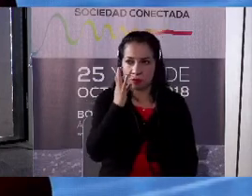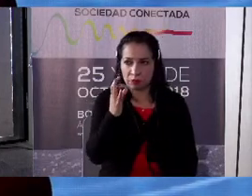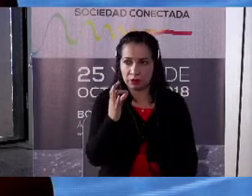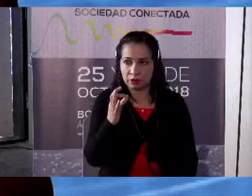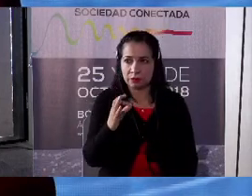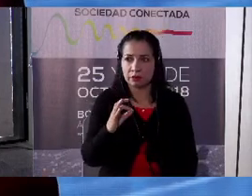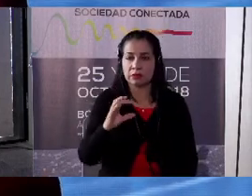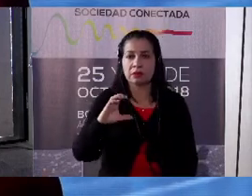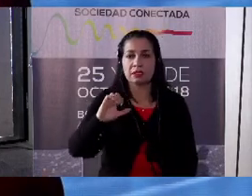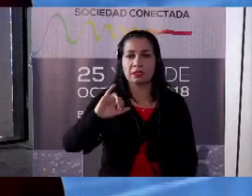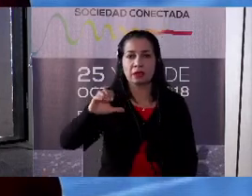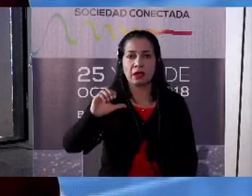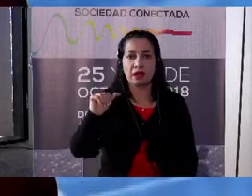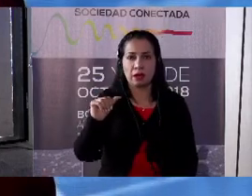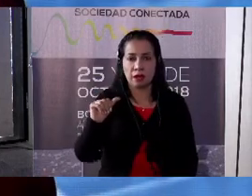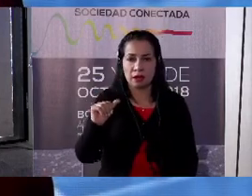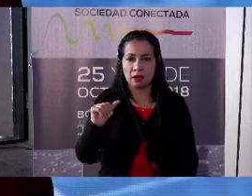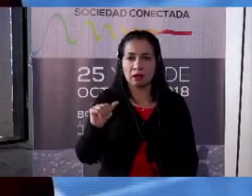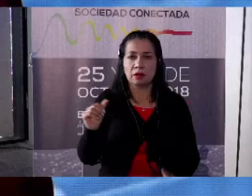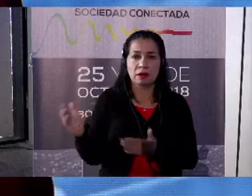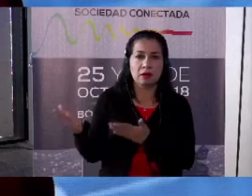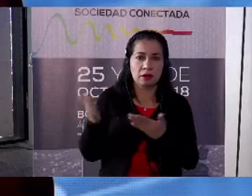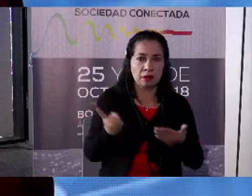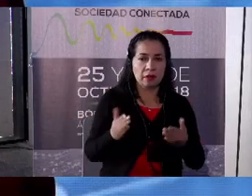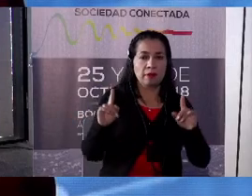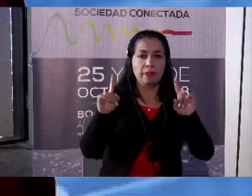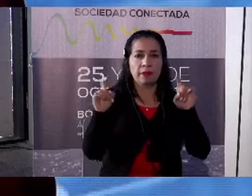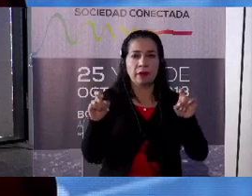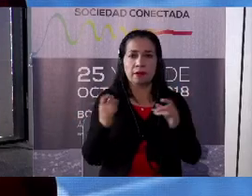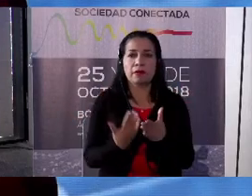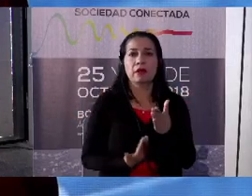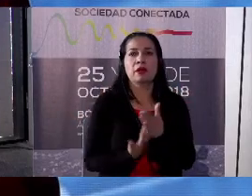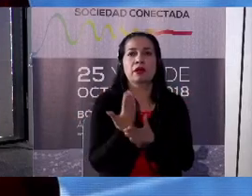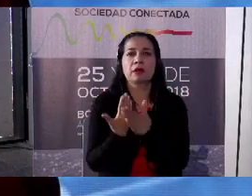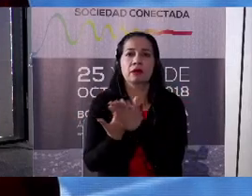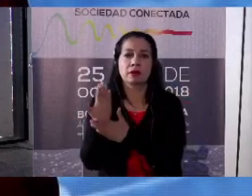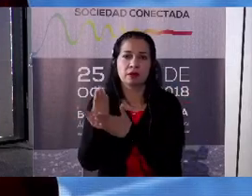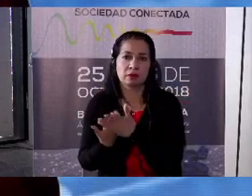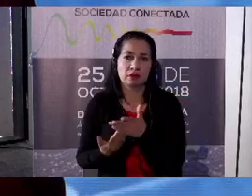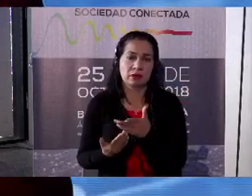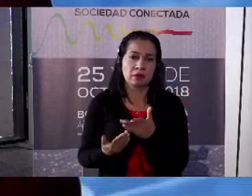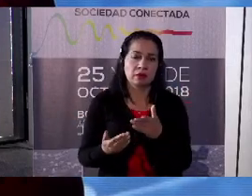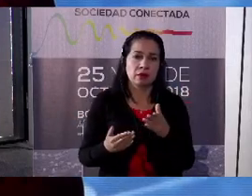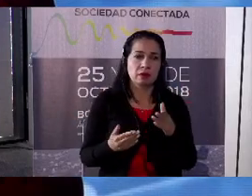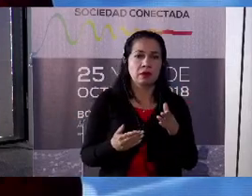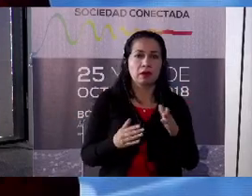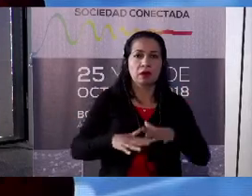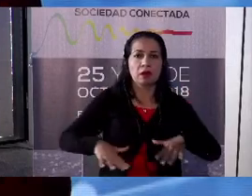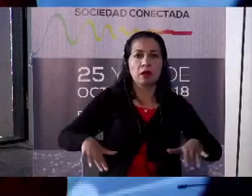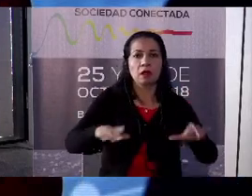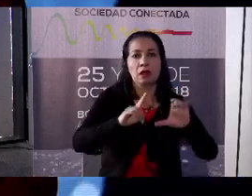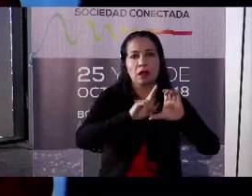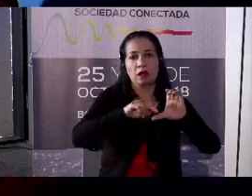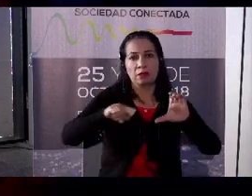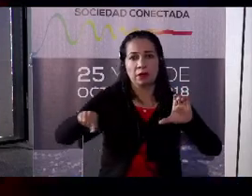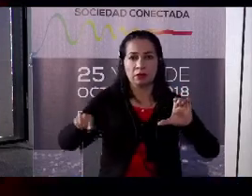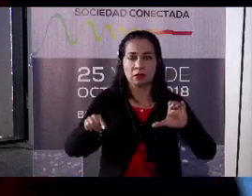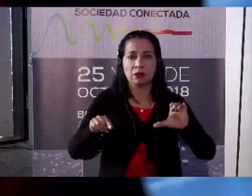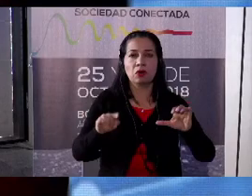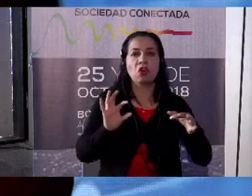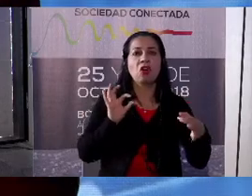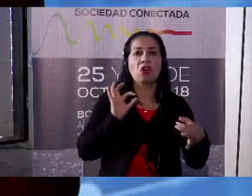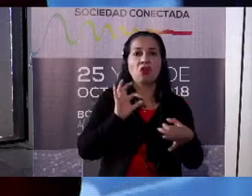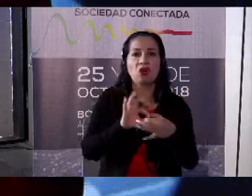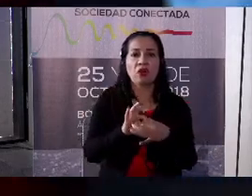para hablar de innovación en compartición de espectro para conectividad de banda ancha